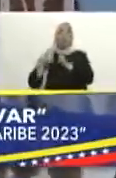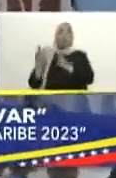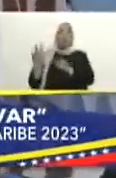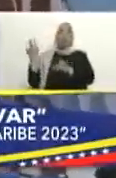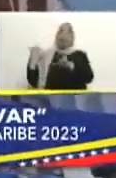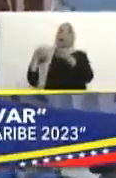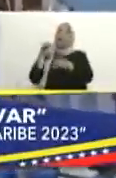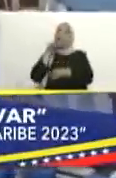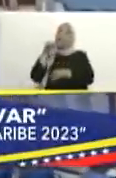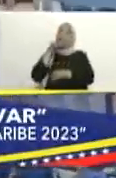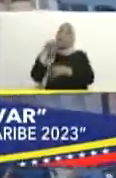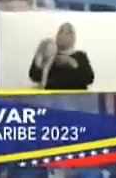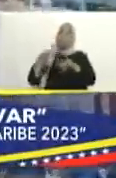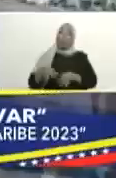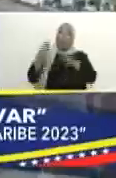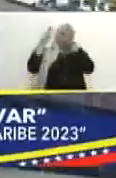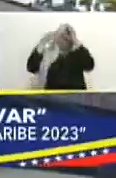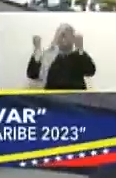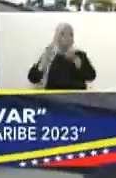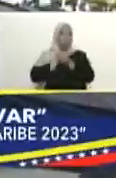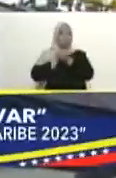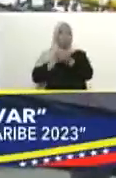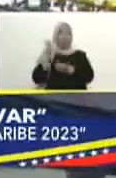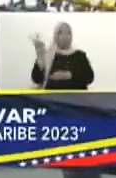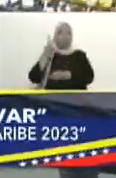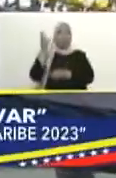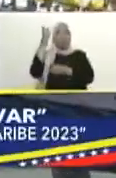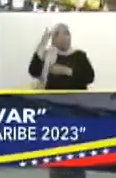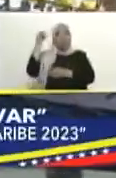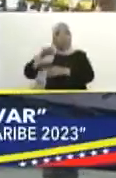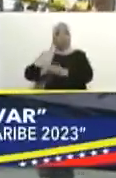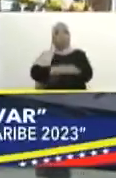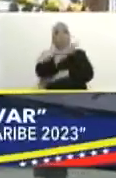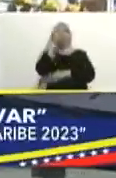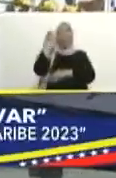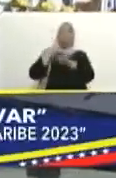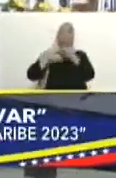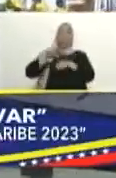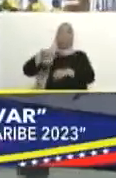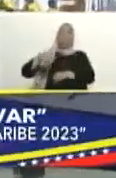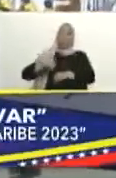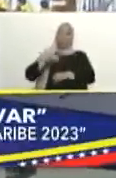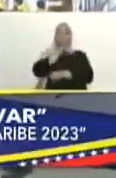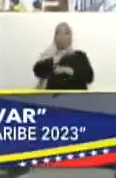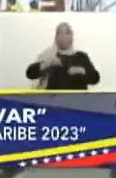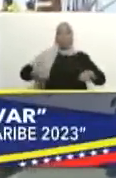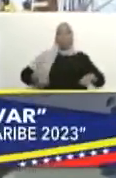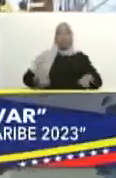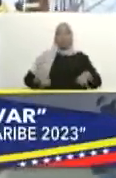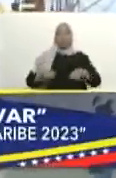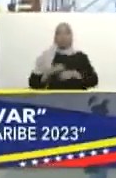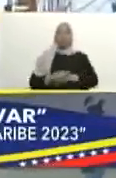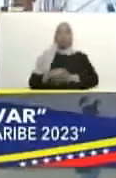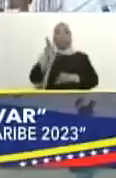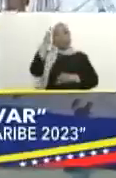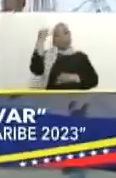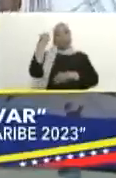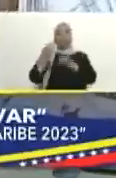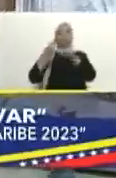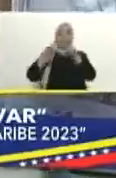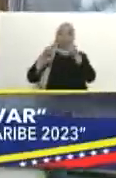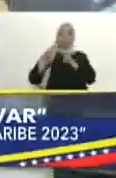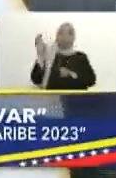conocidos por ser embajadores del amor, la bendición del cielo en la Armada Bolivariana. Dios y